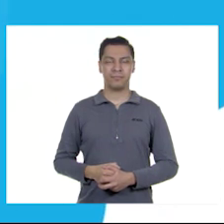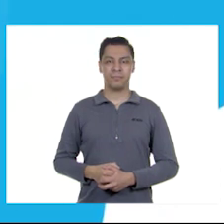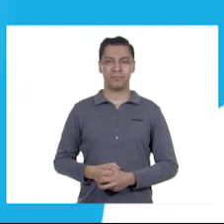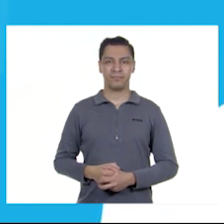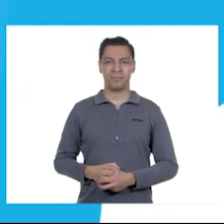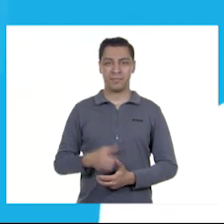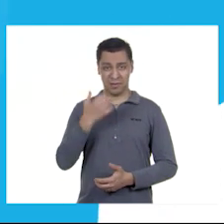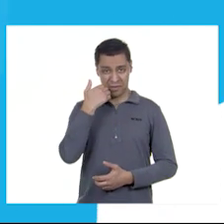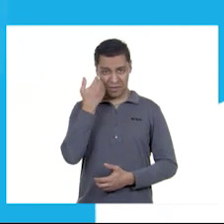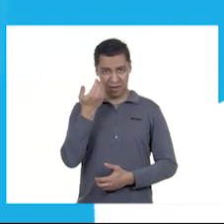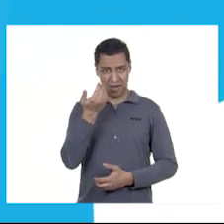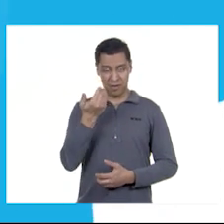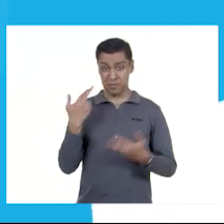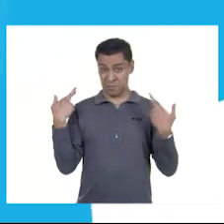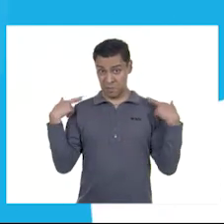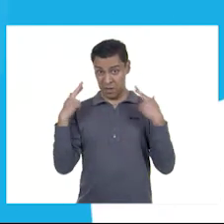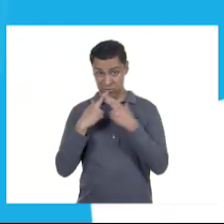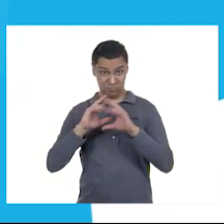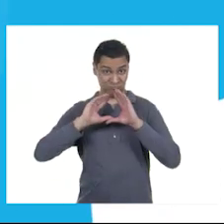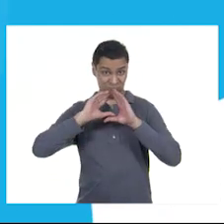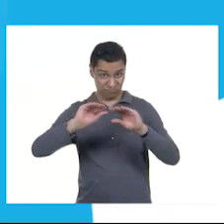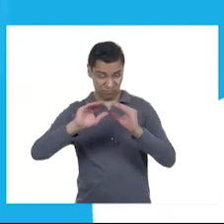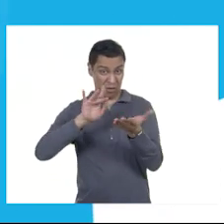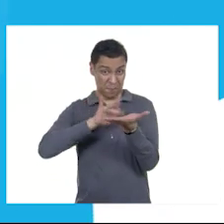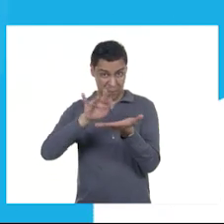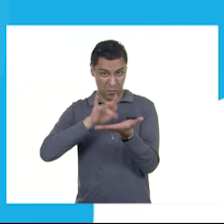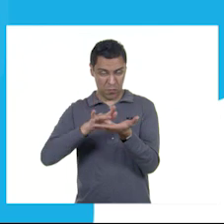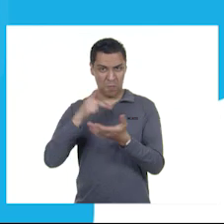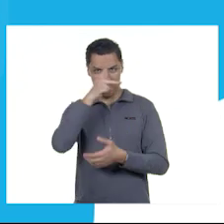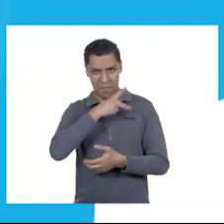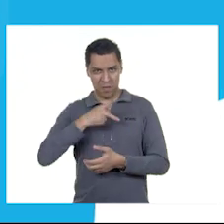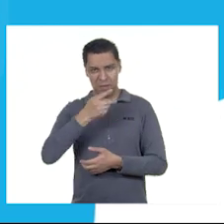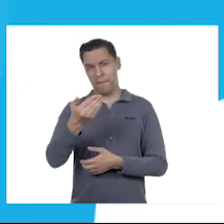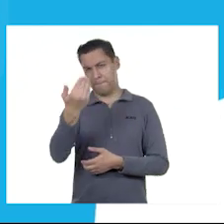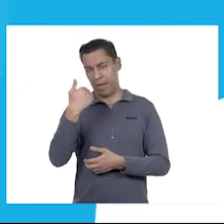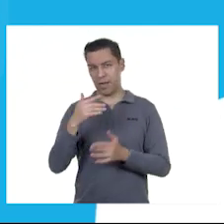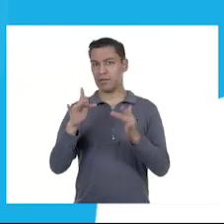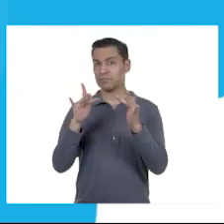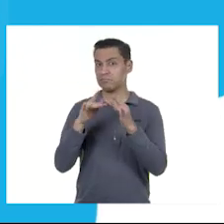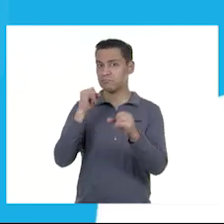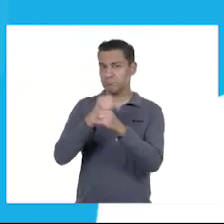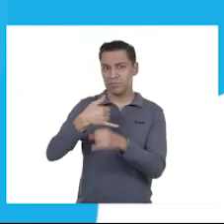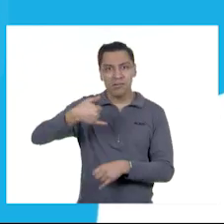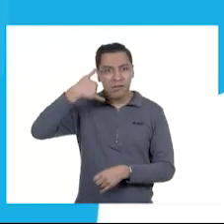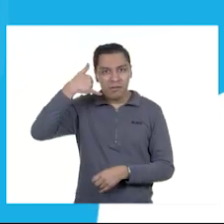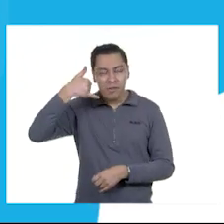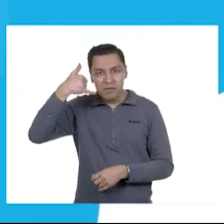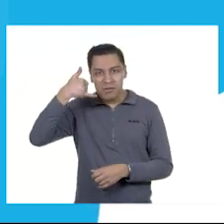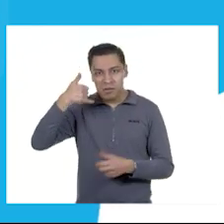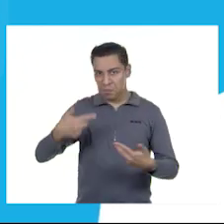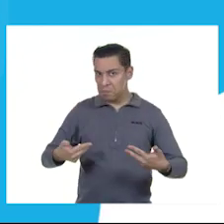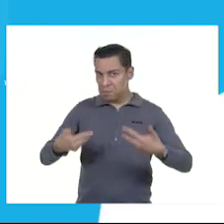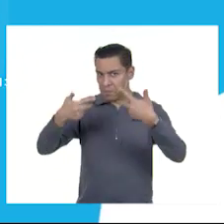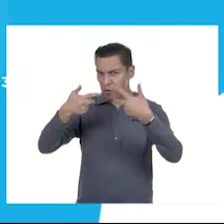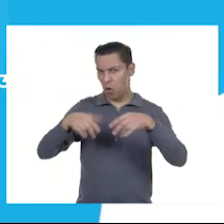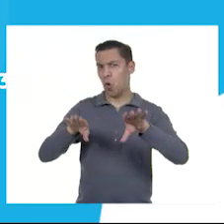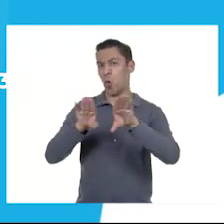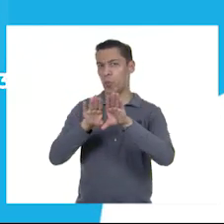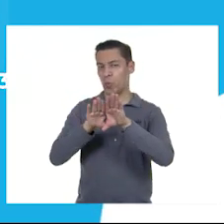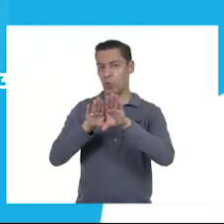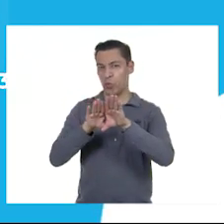Para solicitar apoyo pedagógico, comunícate con maestras y maestros de lunes a viernes de 8 a 20 horas al